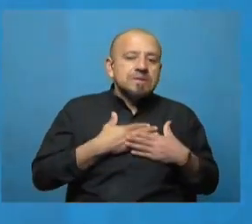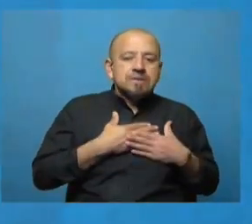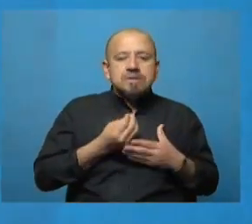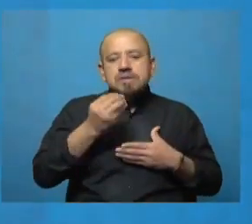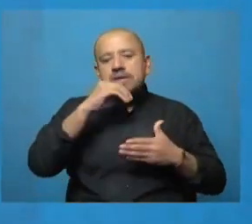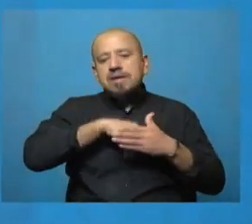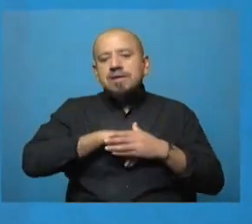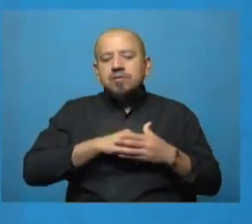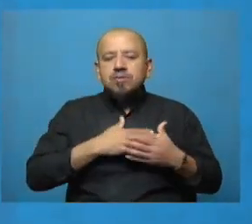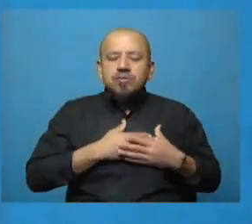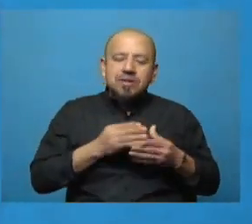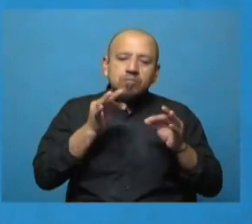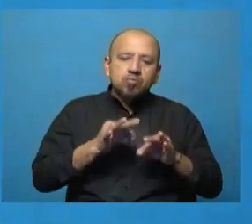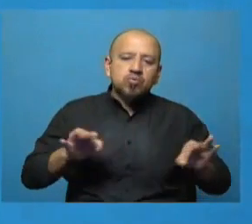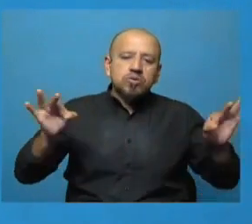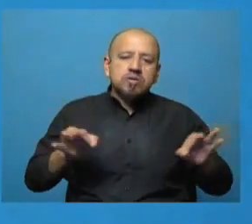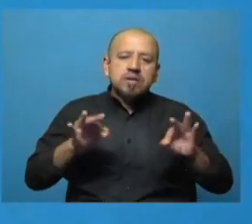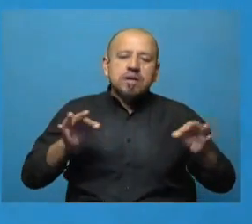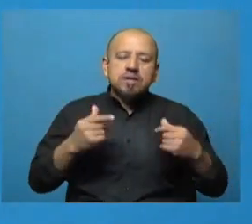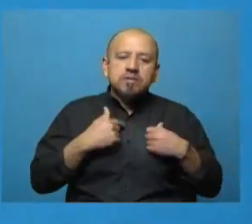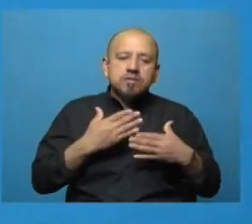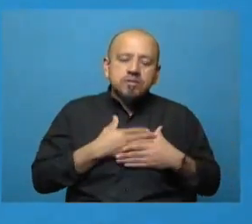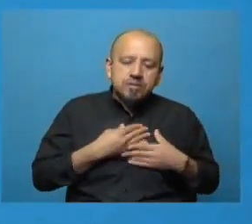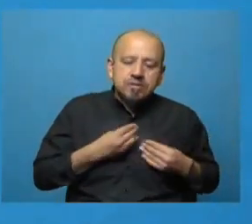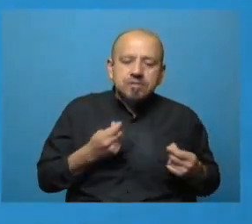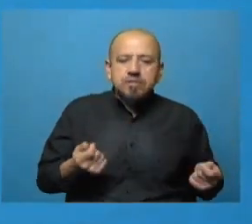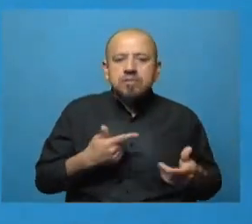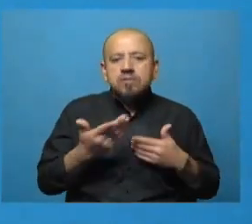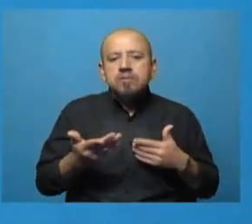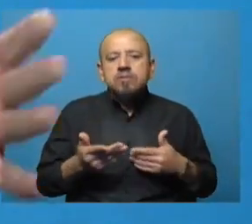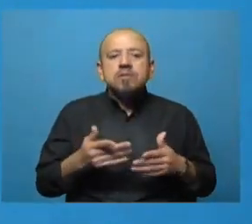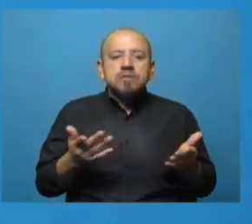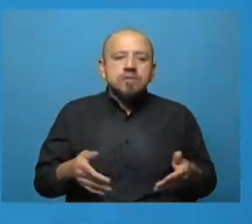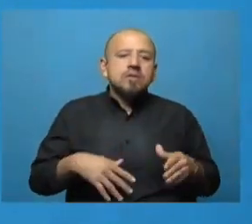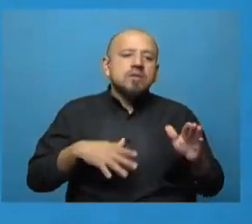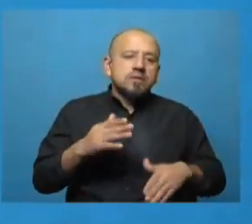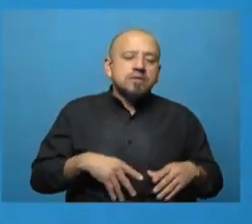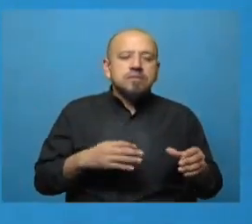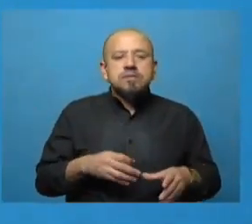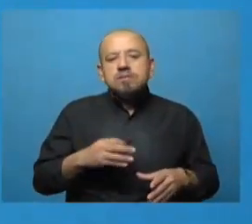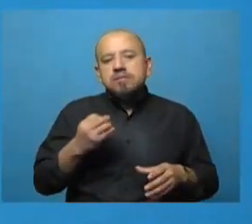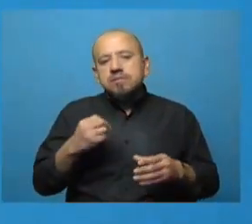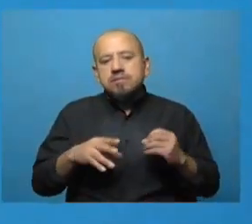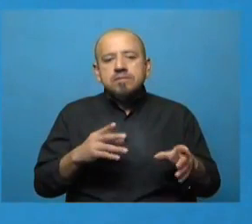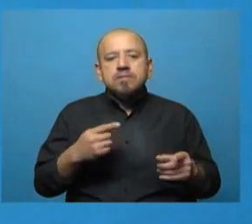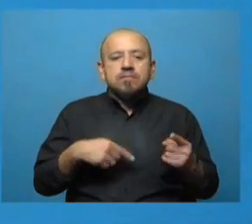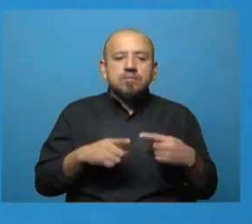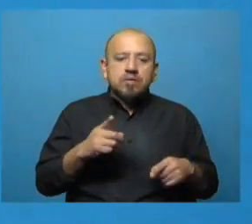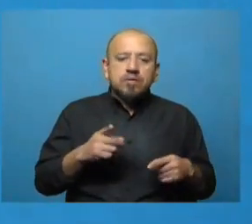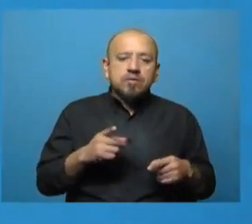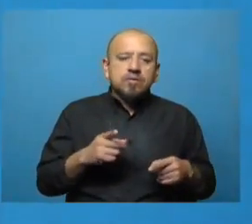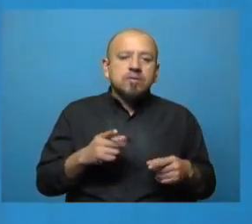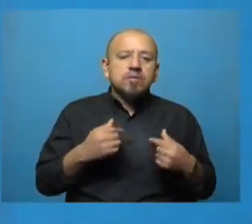tan fuerte tan fuerte que no podría dejarla nunca No si bien lavando en un poco cada tanto no sé qué